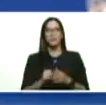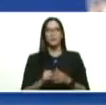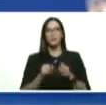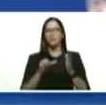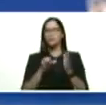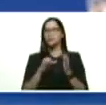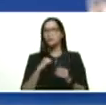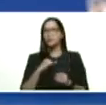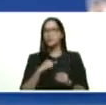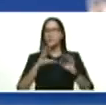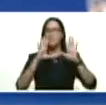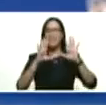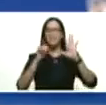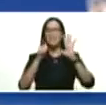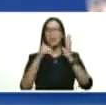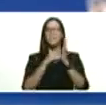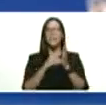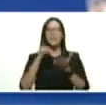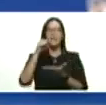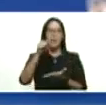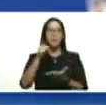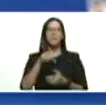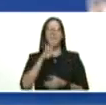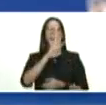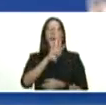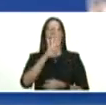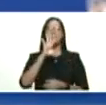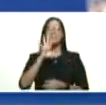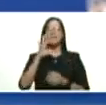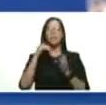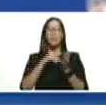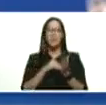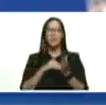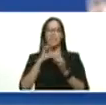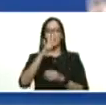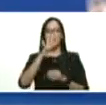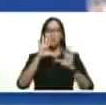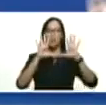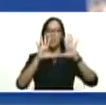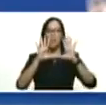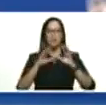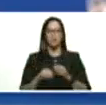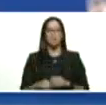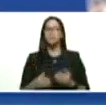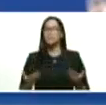16.000 CLAP de 46.510? ¿Ah?